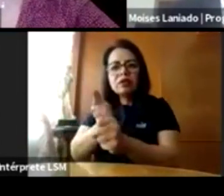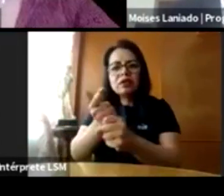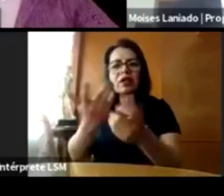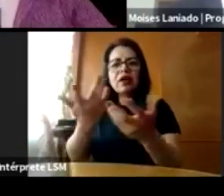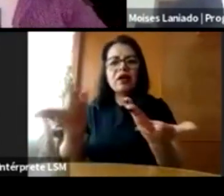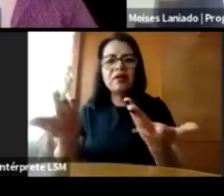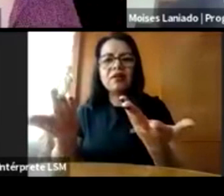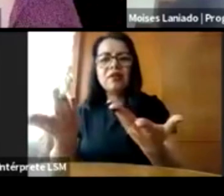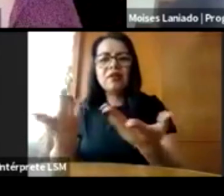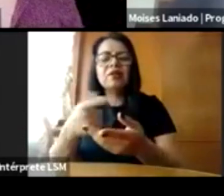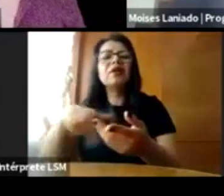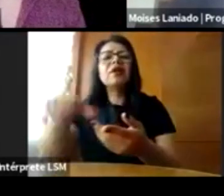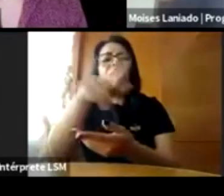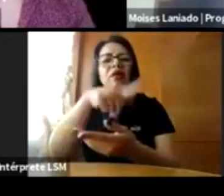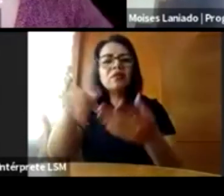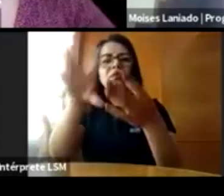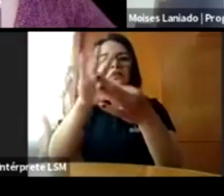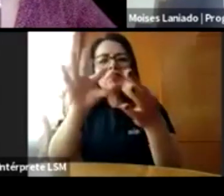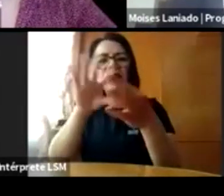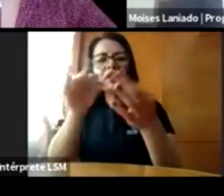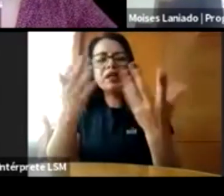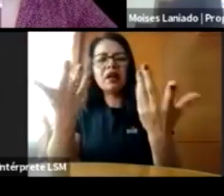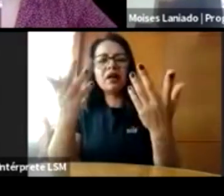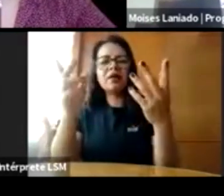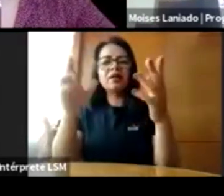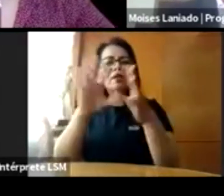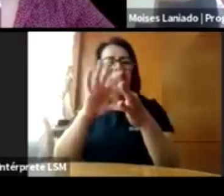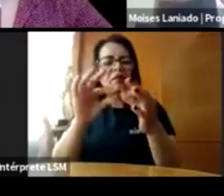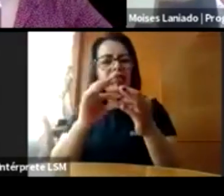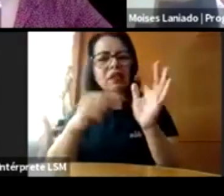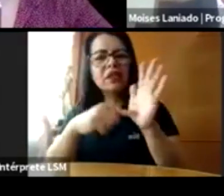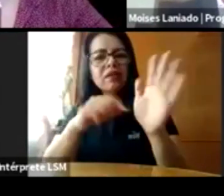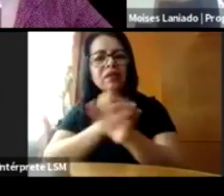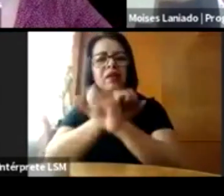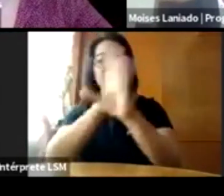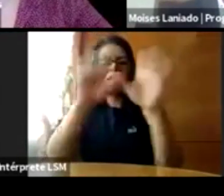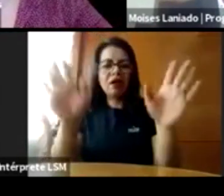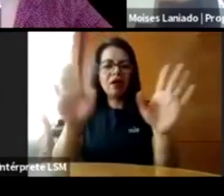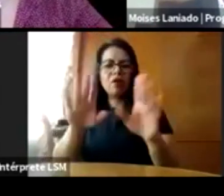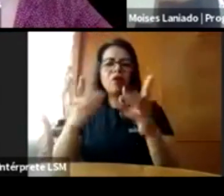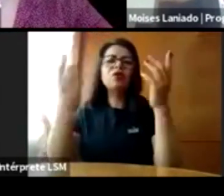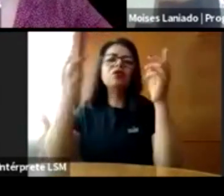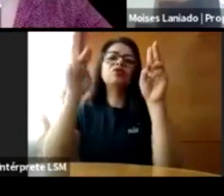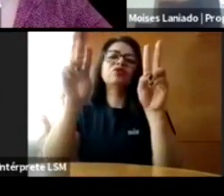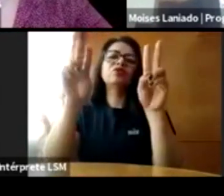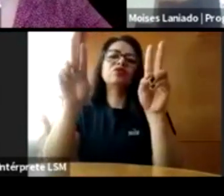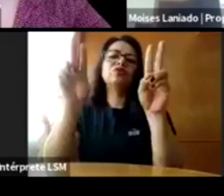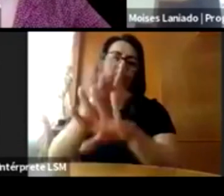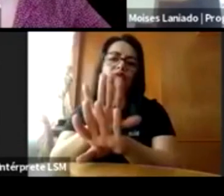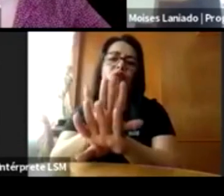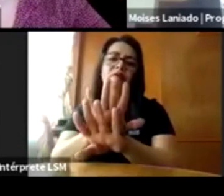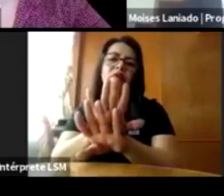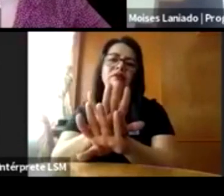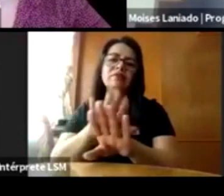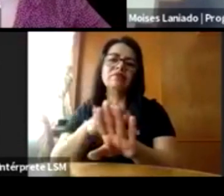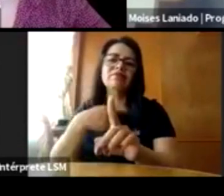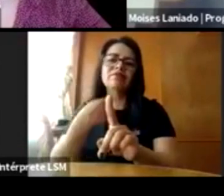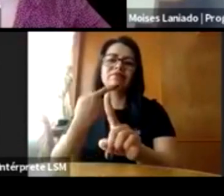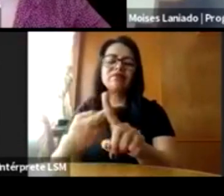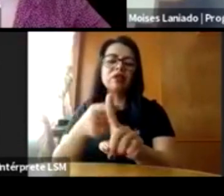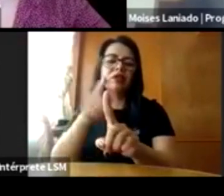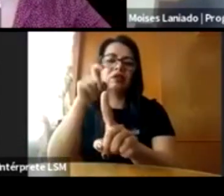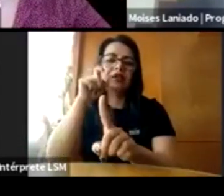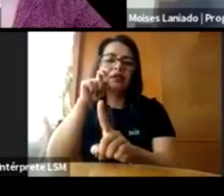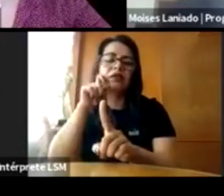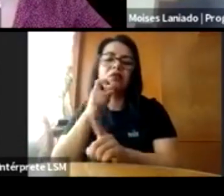fotografía en dónde estamos parados cuando hablamos de violencia sexual infantil. Adelante, Daniela. Muchas gracias. De nuevo, es un gusto